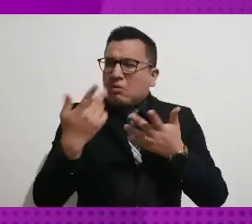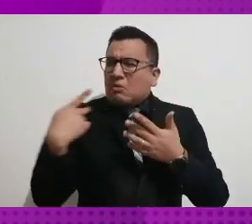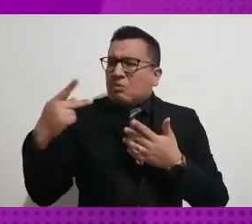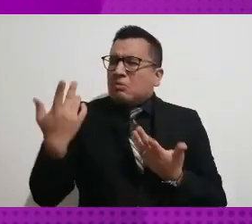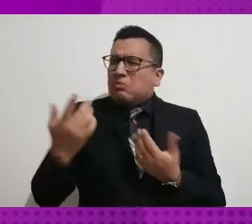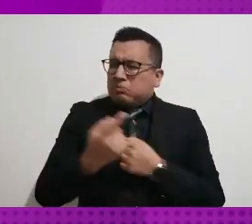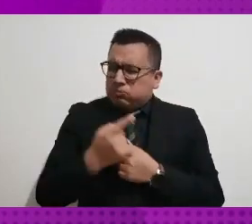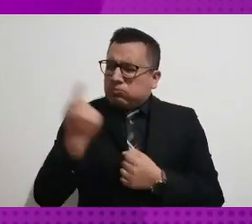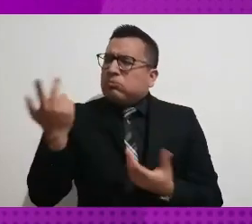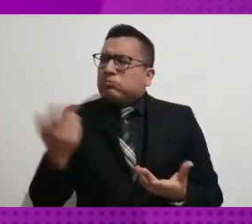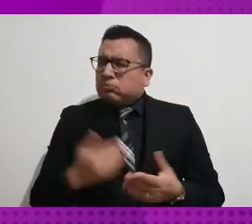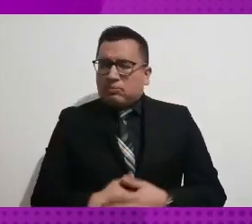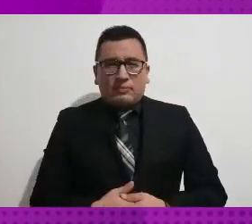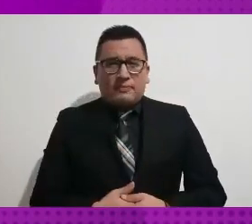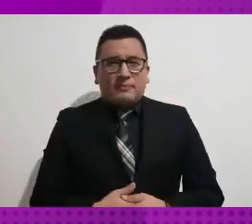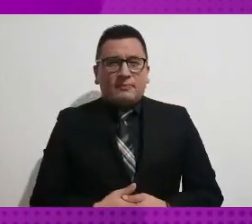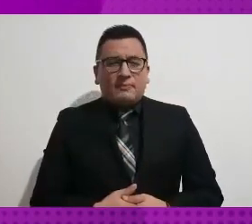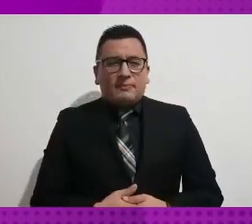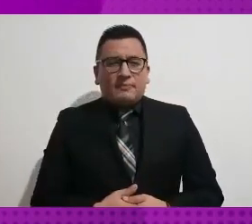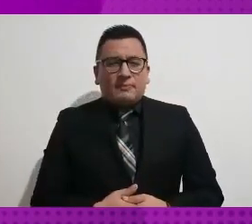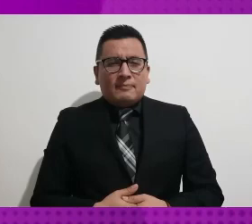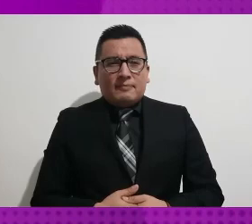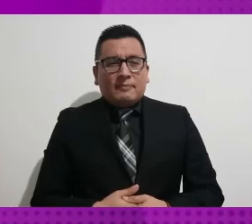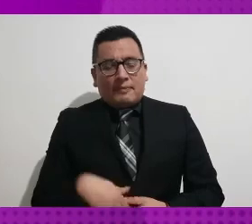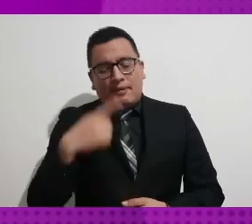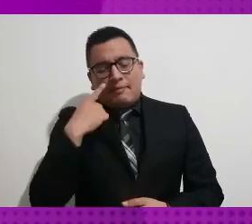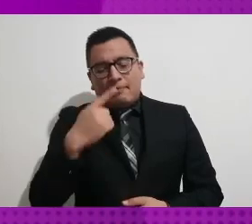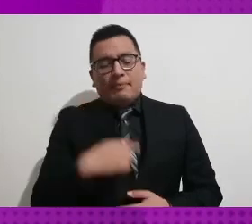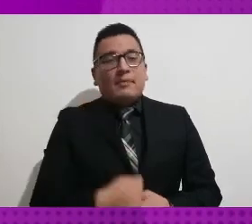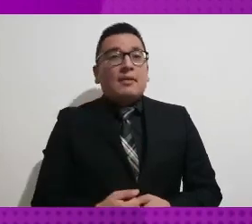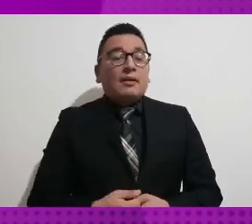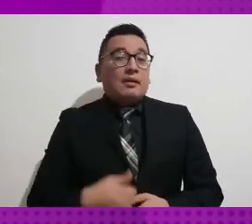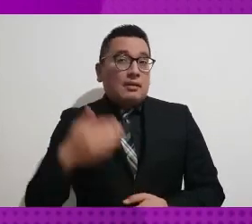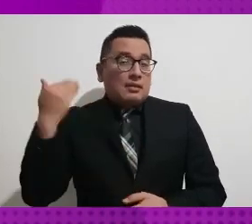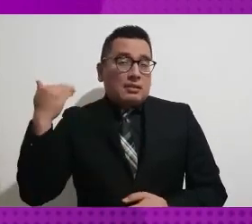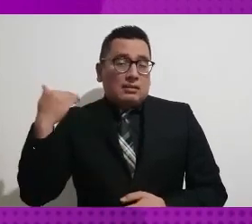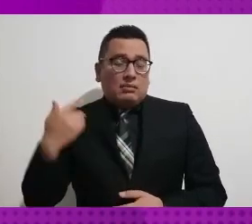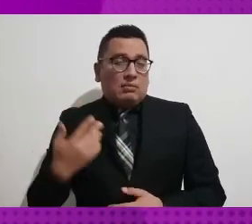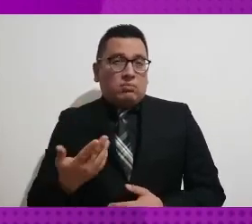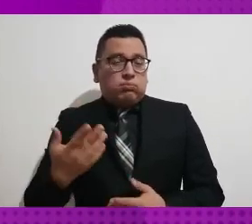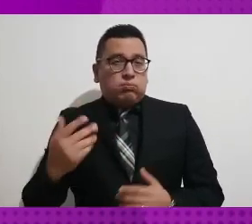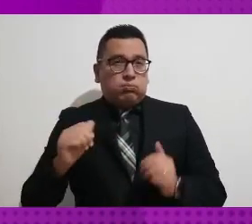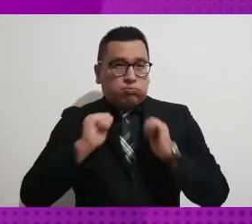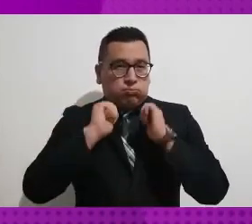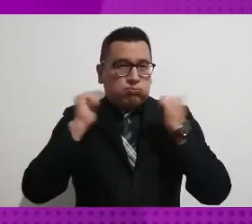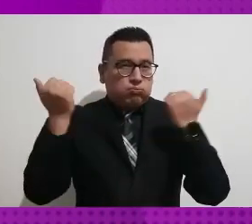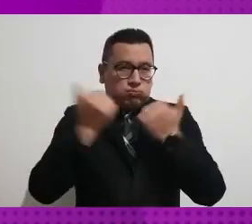visual? Fíjate que, bueno, primero nace por la necesidad